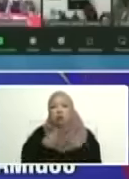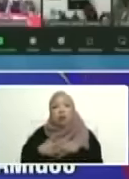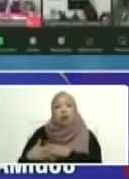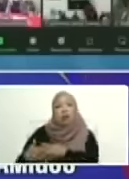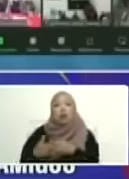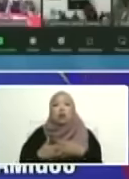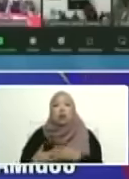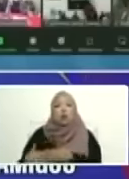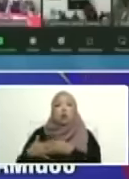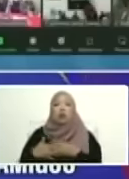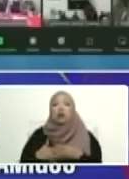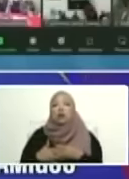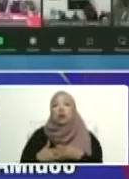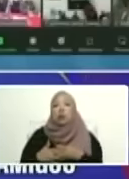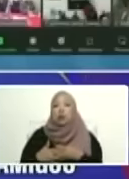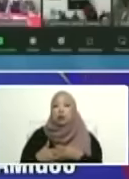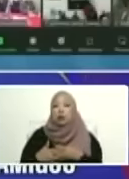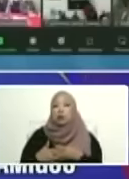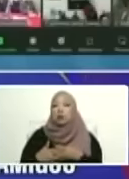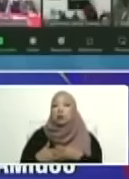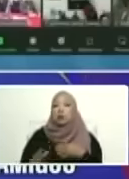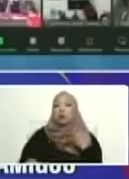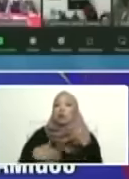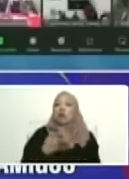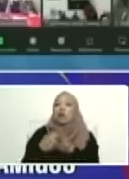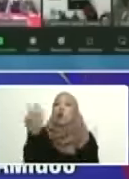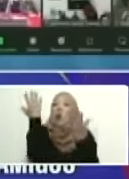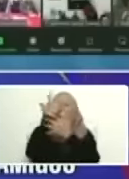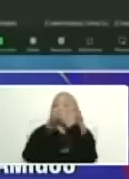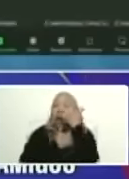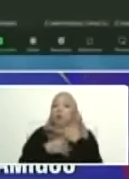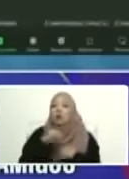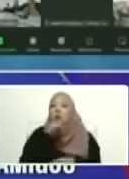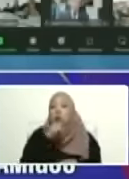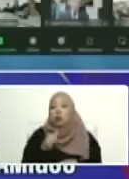Unidos de